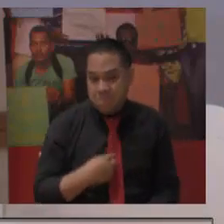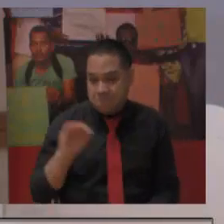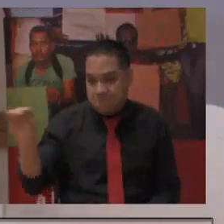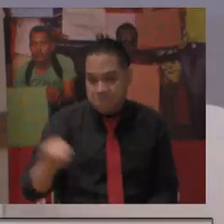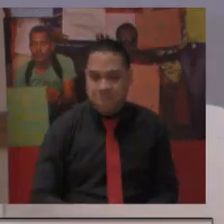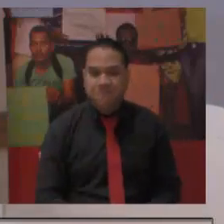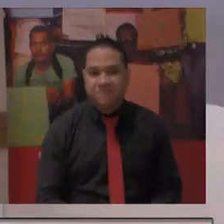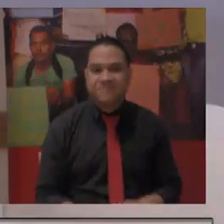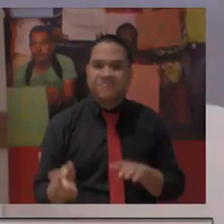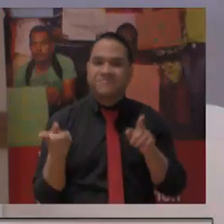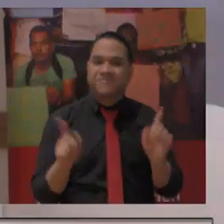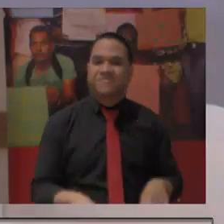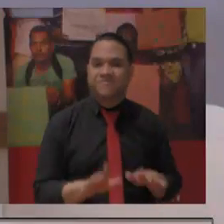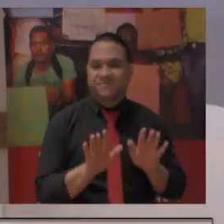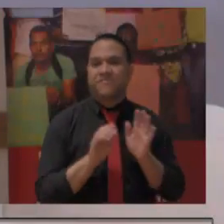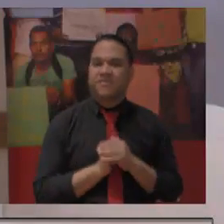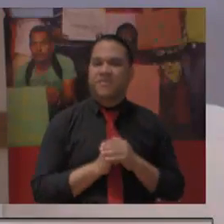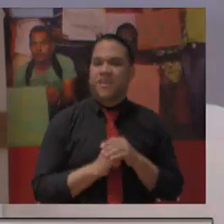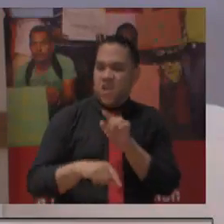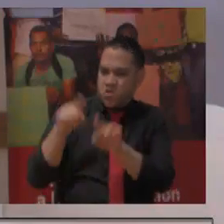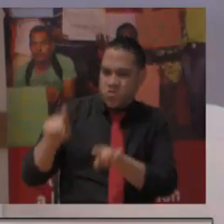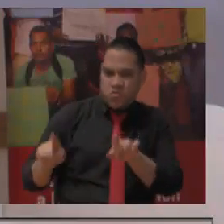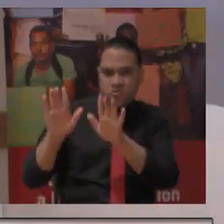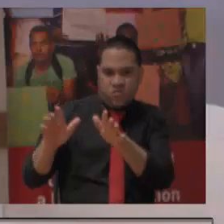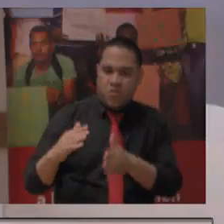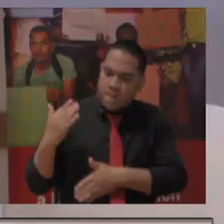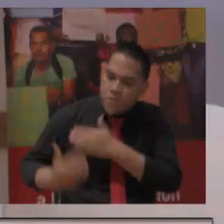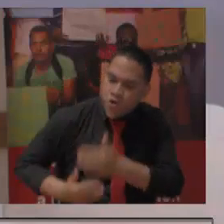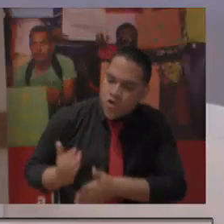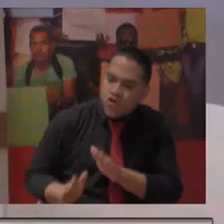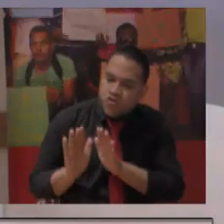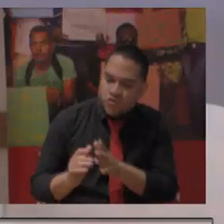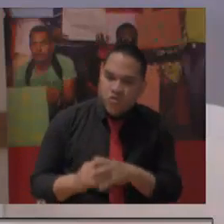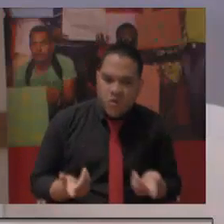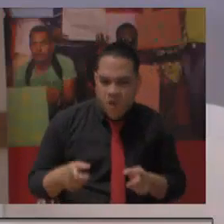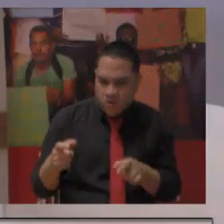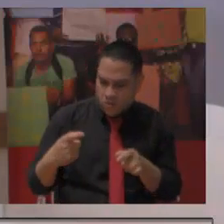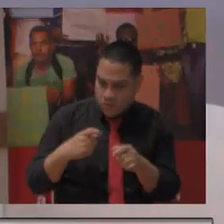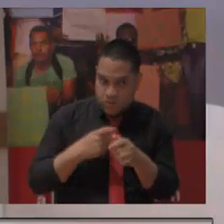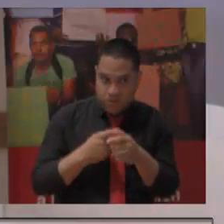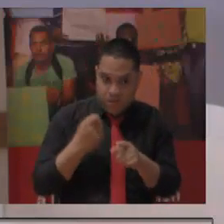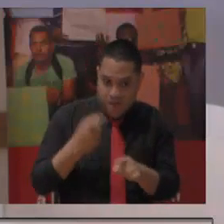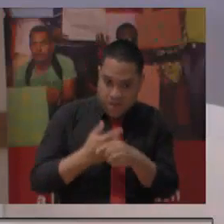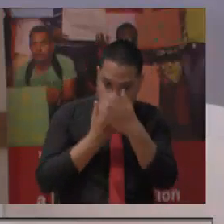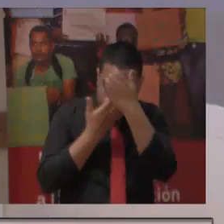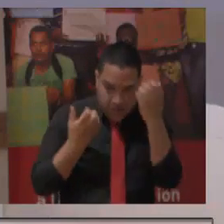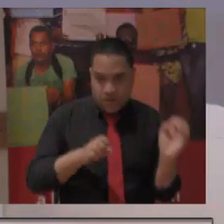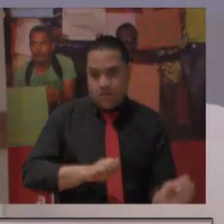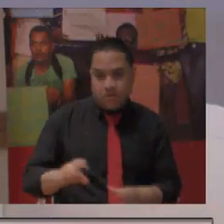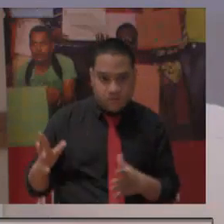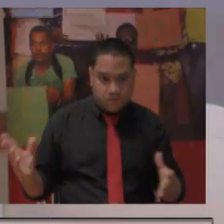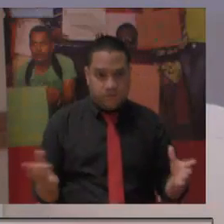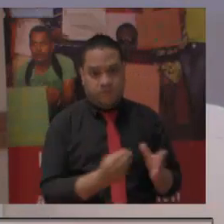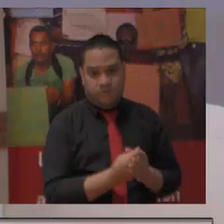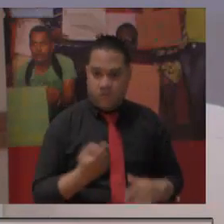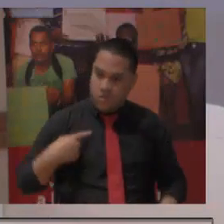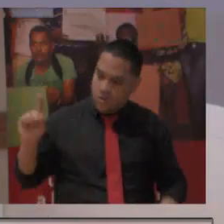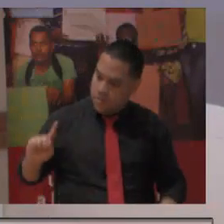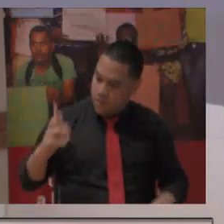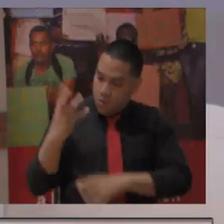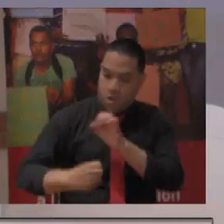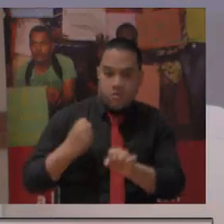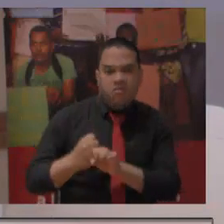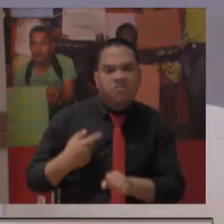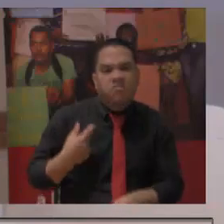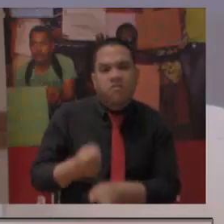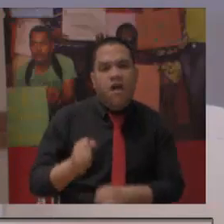Y obviamente con quienes hacen parte del proceso de reintegración, con quienes compartí 4 años cuando trabajé con la ACR,